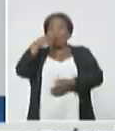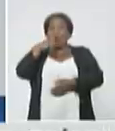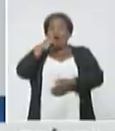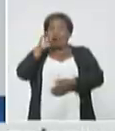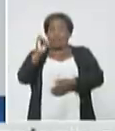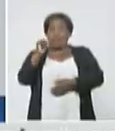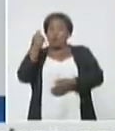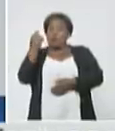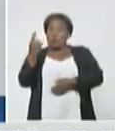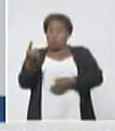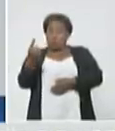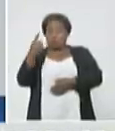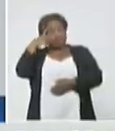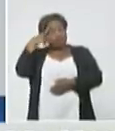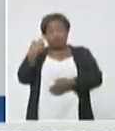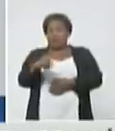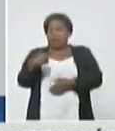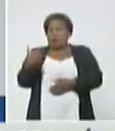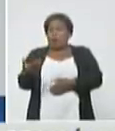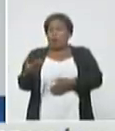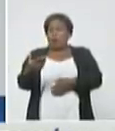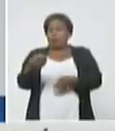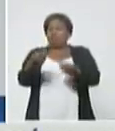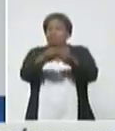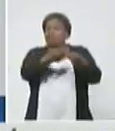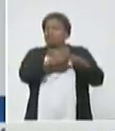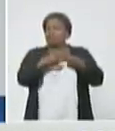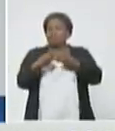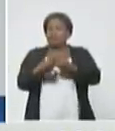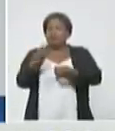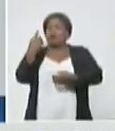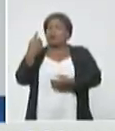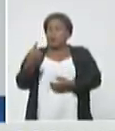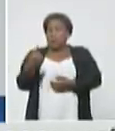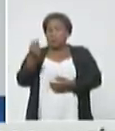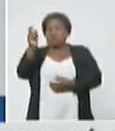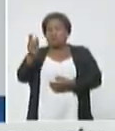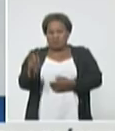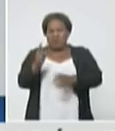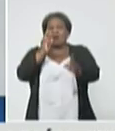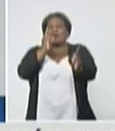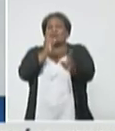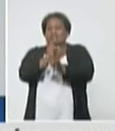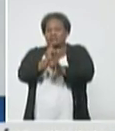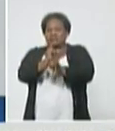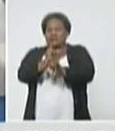infección precisada y uno contacto de un caso confirmado.